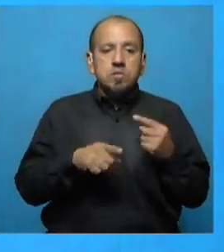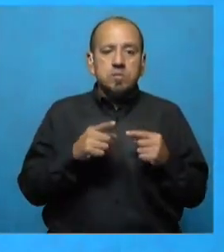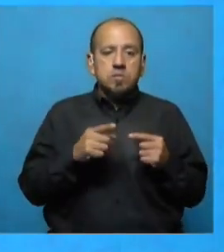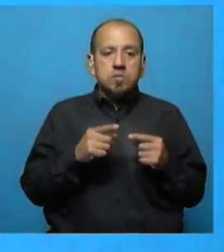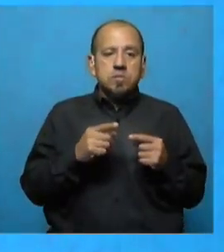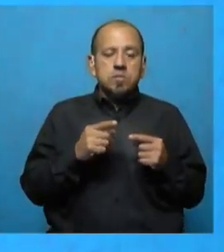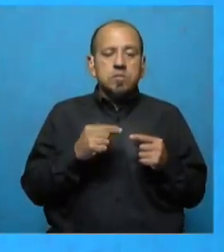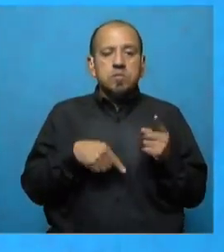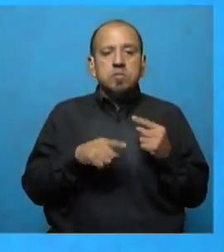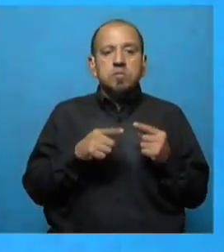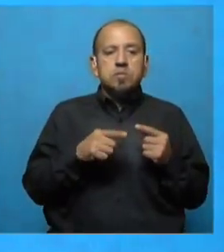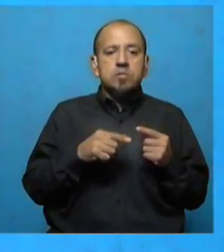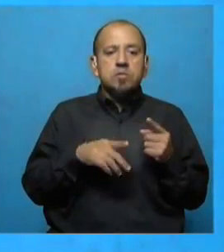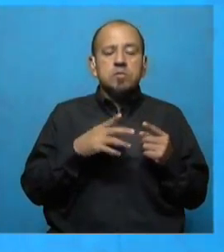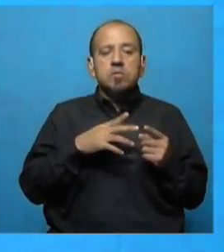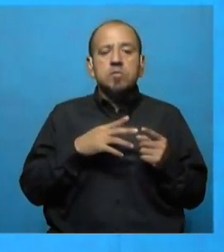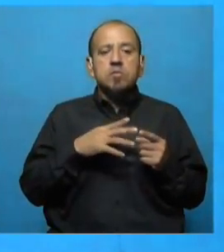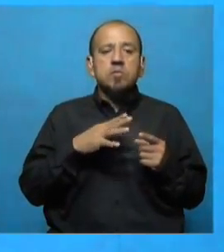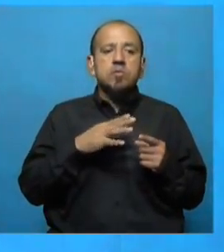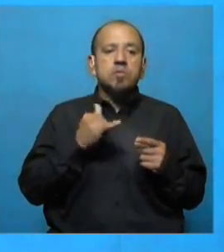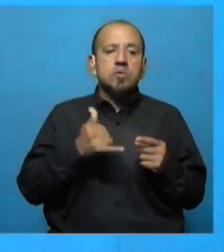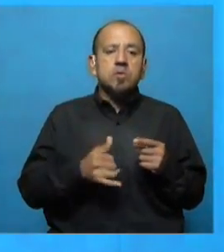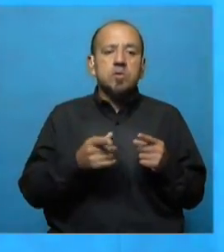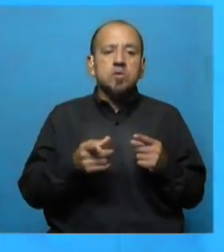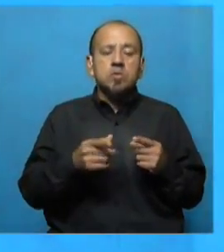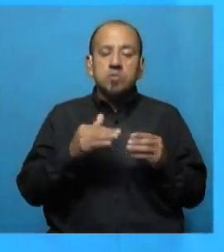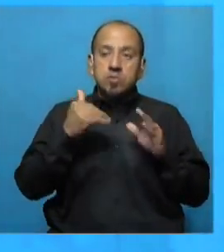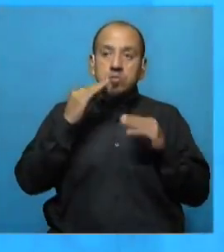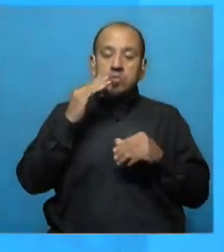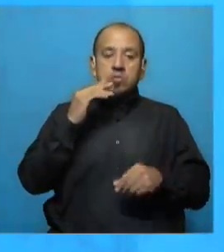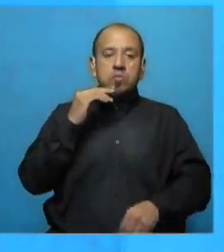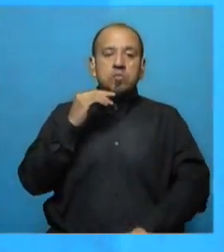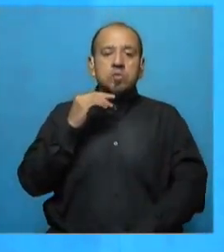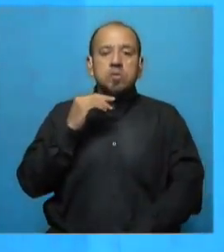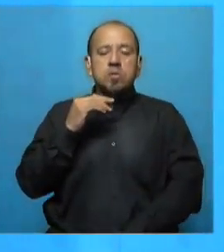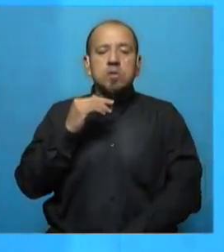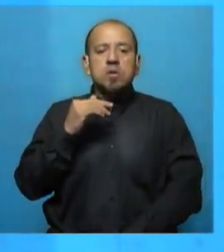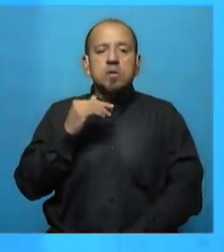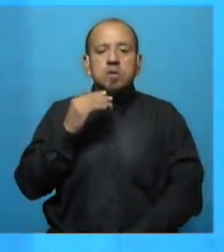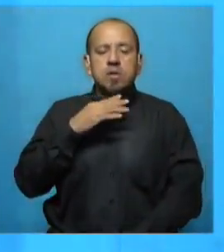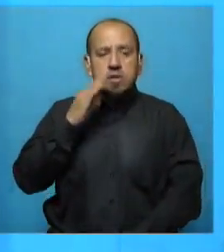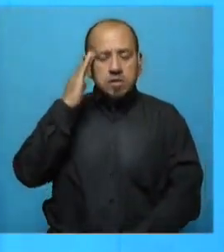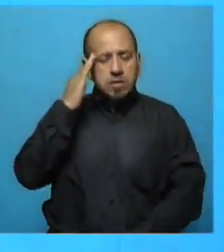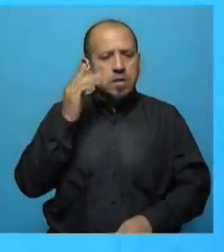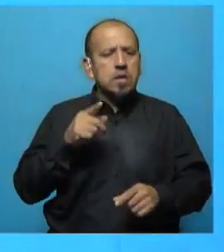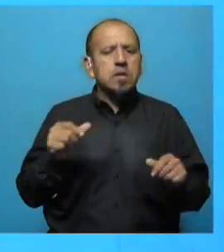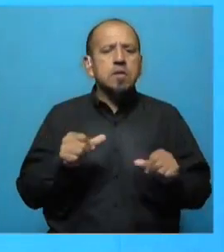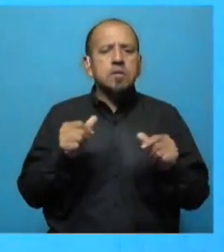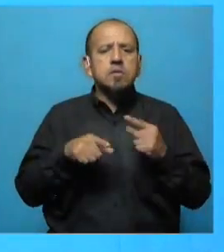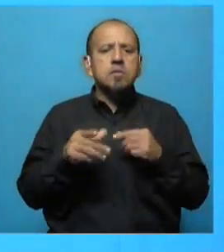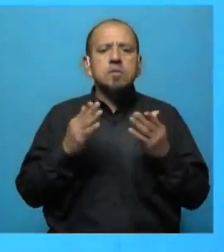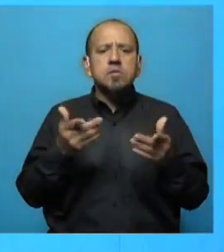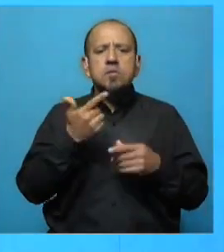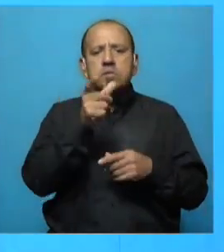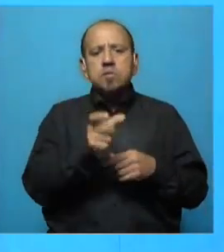o sea alguien que tiene un cargo electivo tiene que tener una altura este tiene que saber Hacia dónde dirigirse y lo último que podés